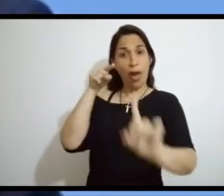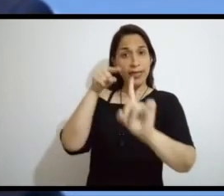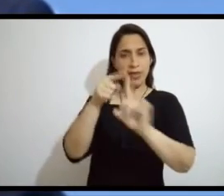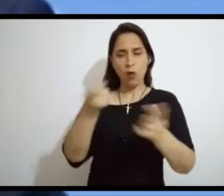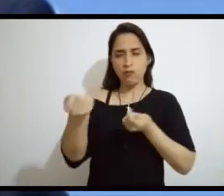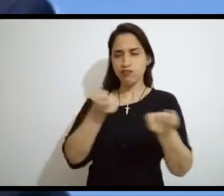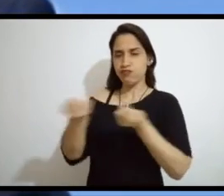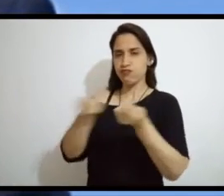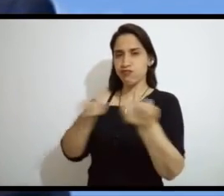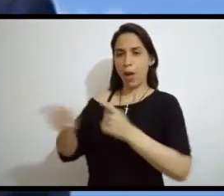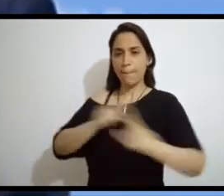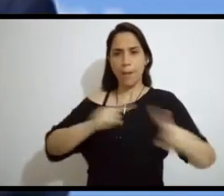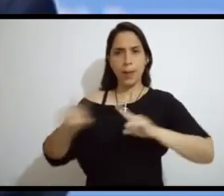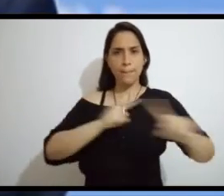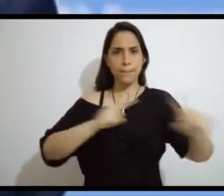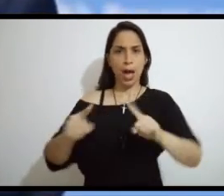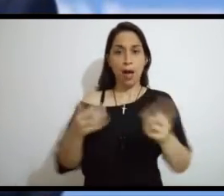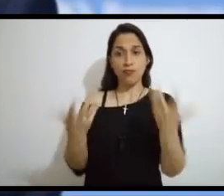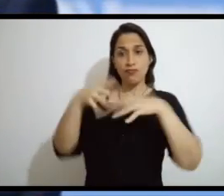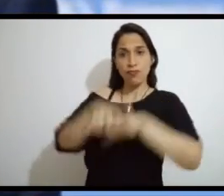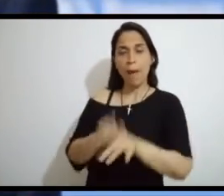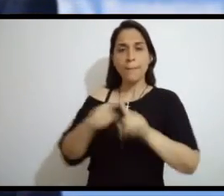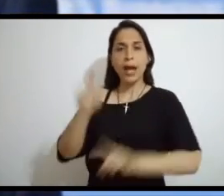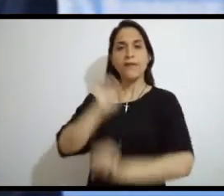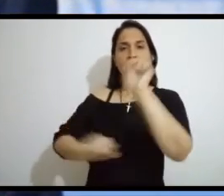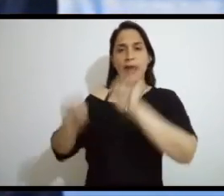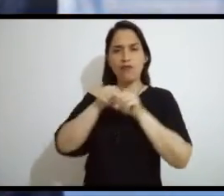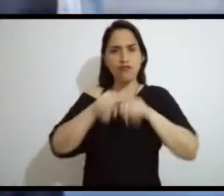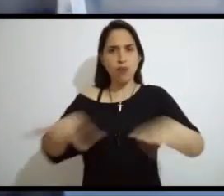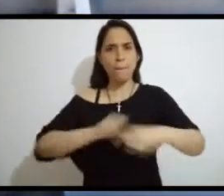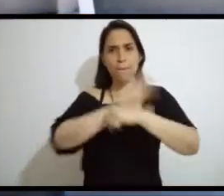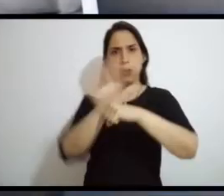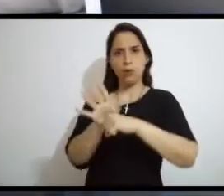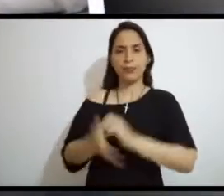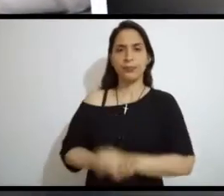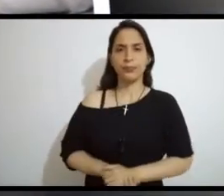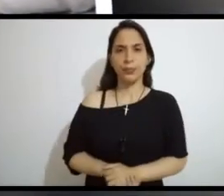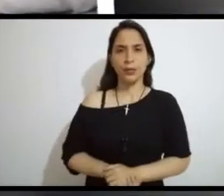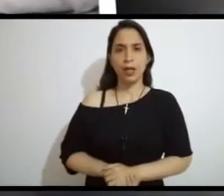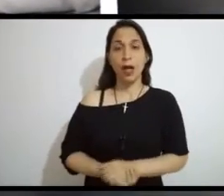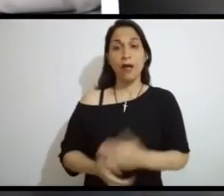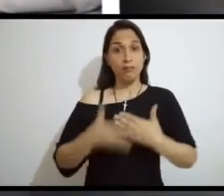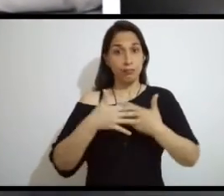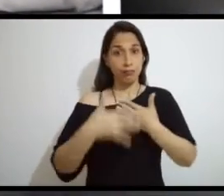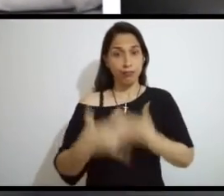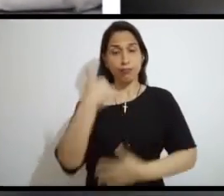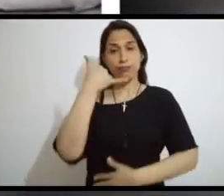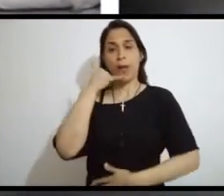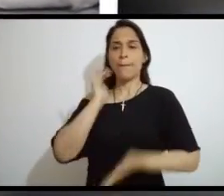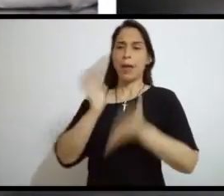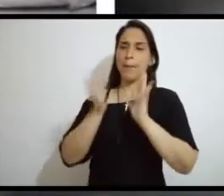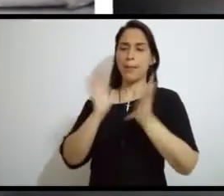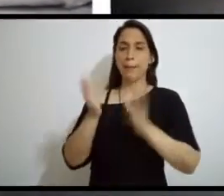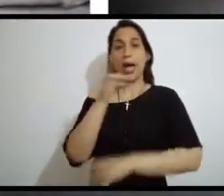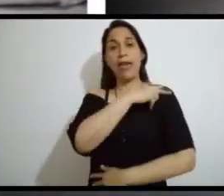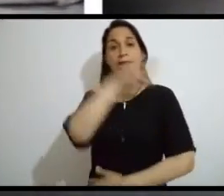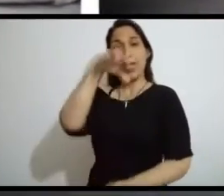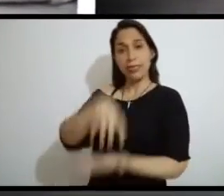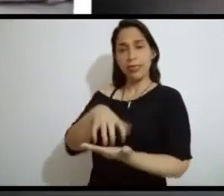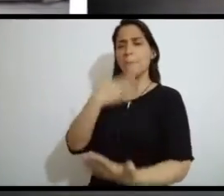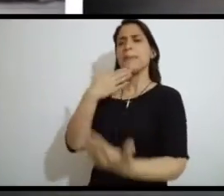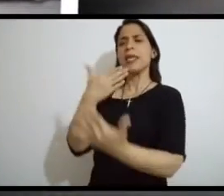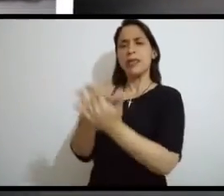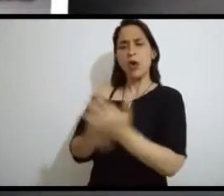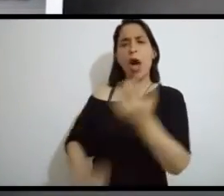de coordinar acciones en conjunto para evitar la propagación del COVID-19. Durante la conversación telefónica, el jefe de Estado